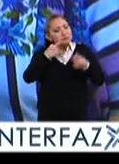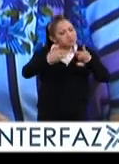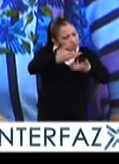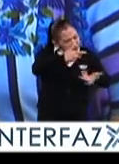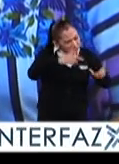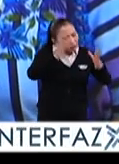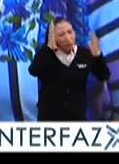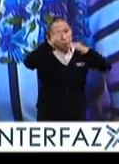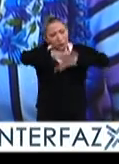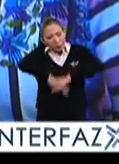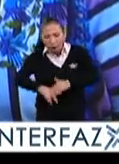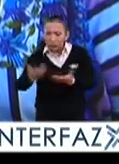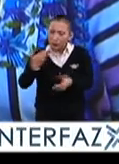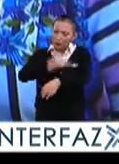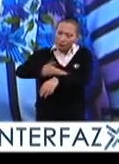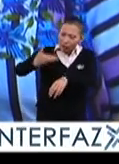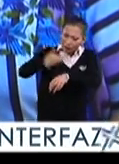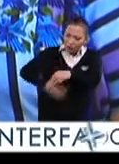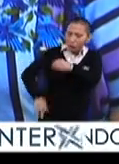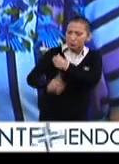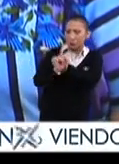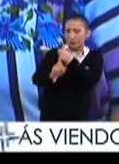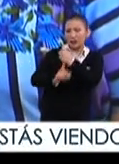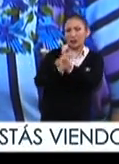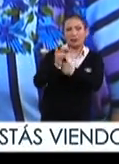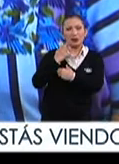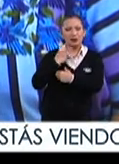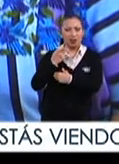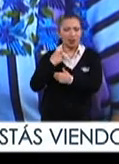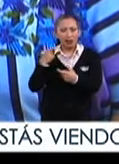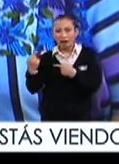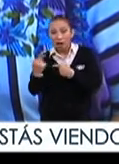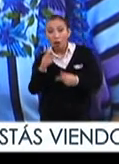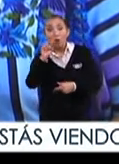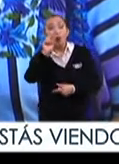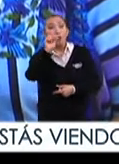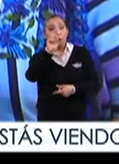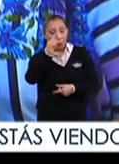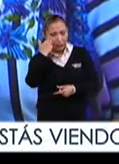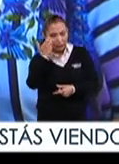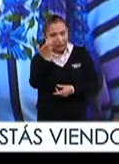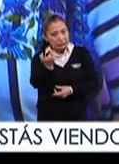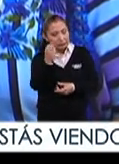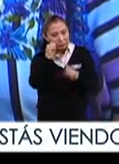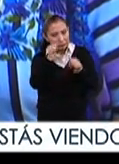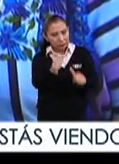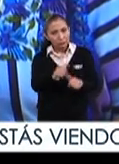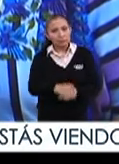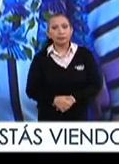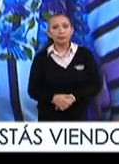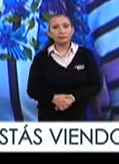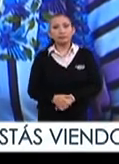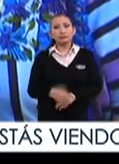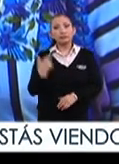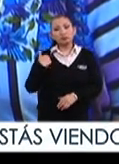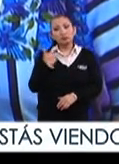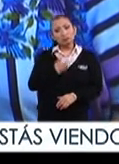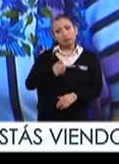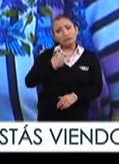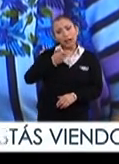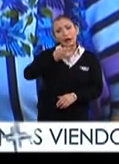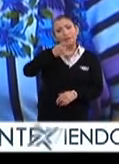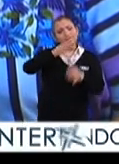mediación, la solución política de los conflictos, también UNAM está empeñado en eso. Me consta que la